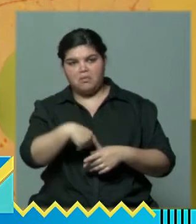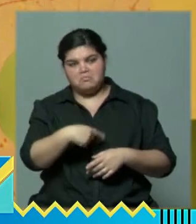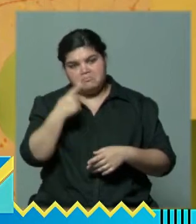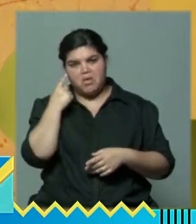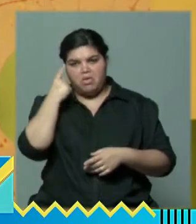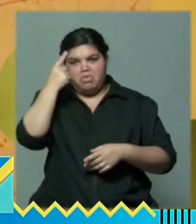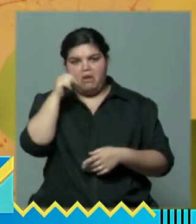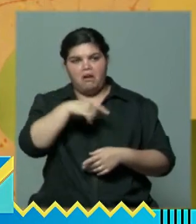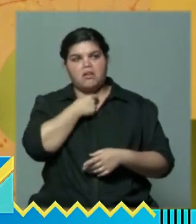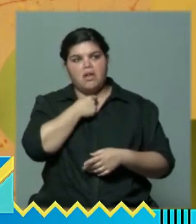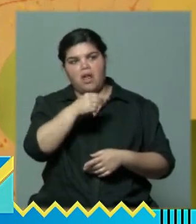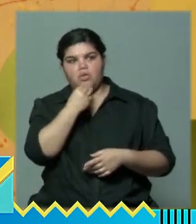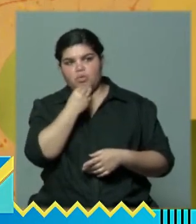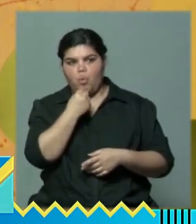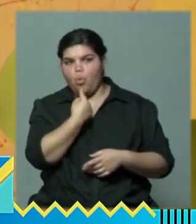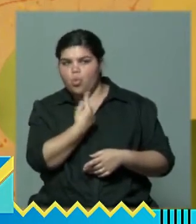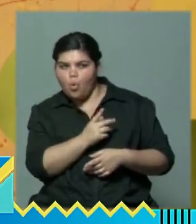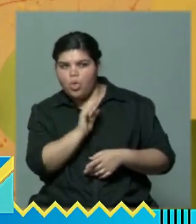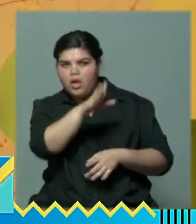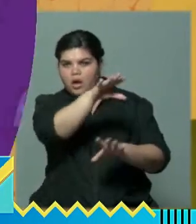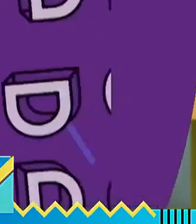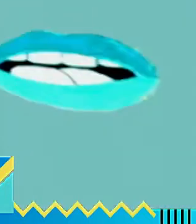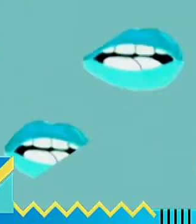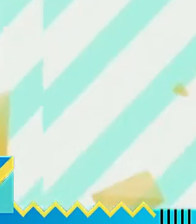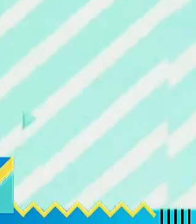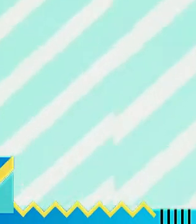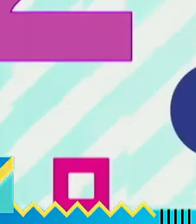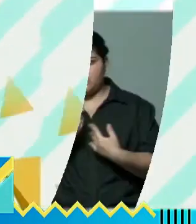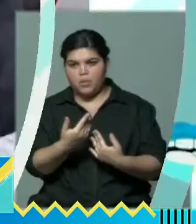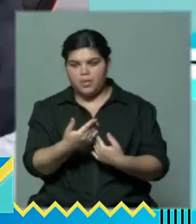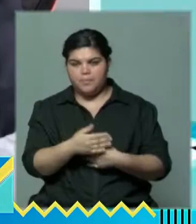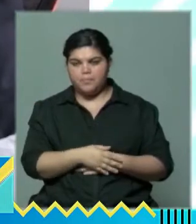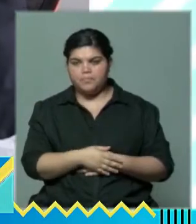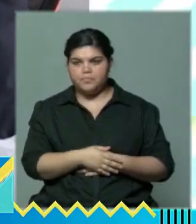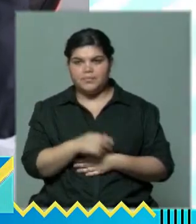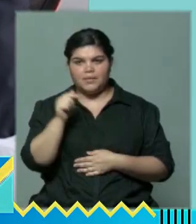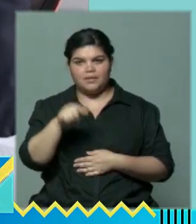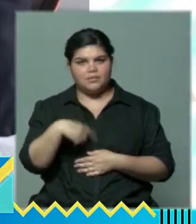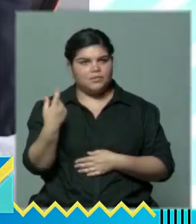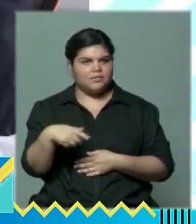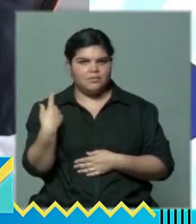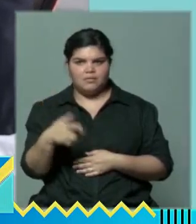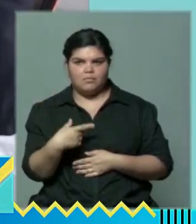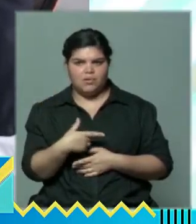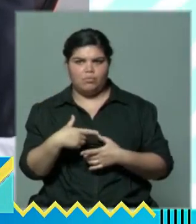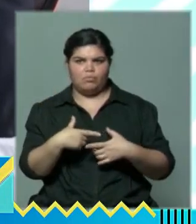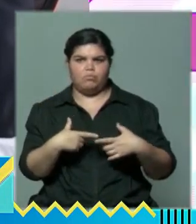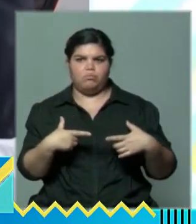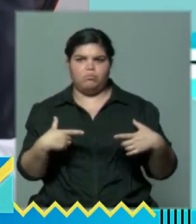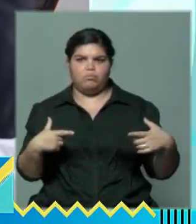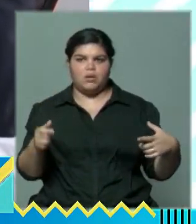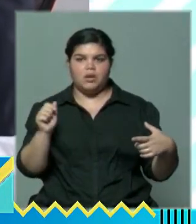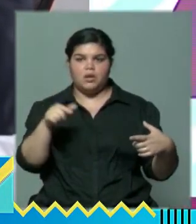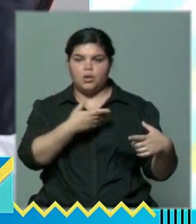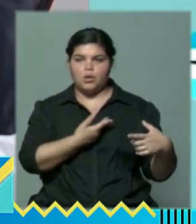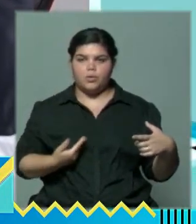que esa persona está en una actitud sospechosa. Esto evidentemente se aplica de manera masiva y cada vez más a partir de la asunción del